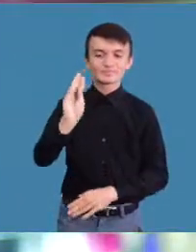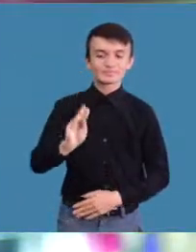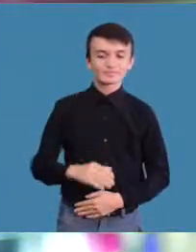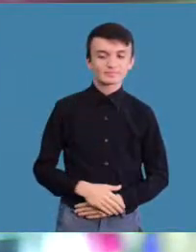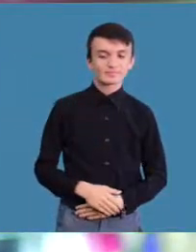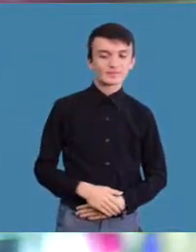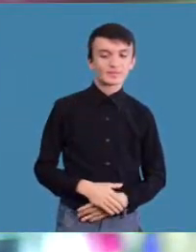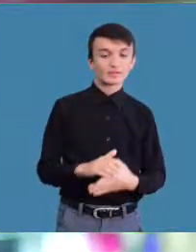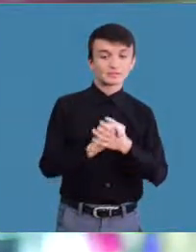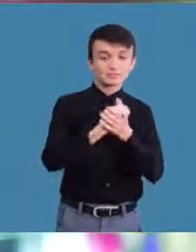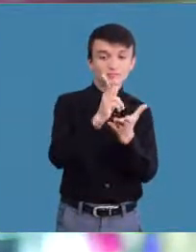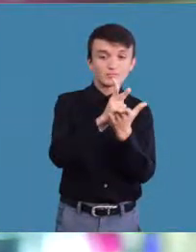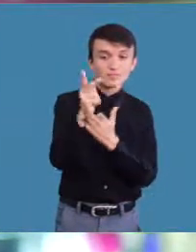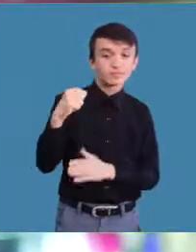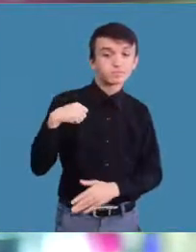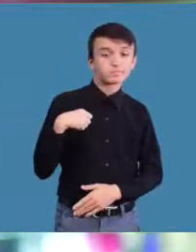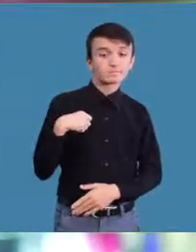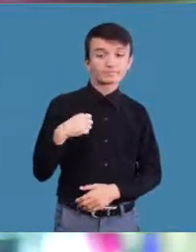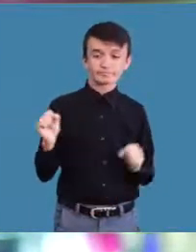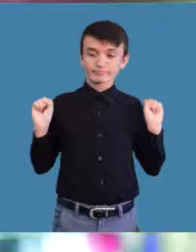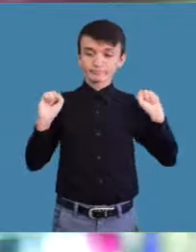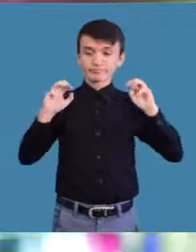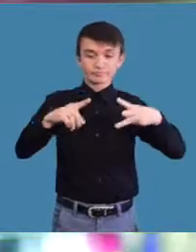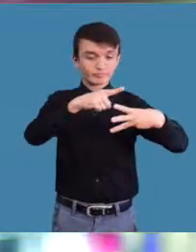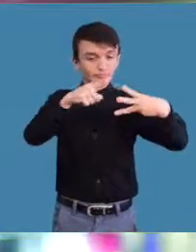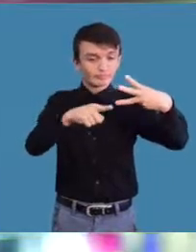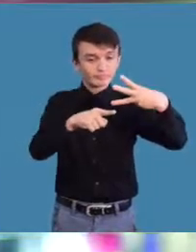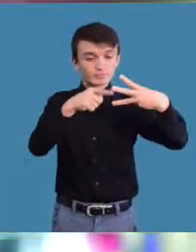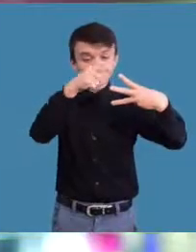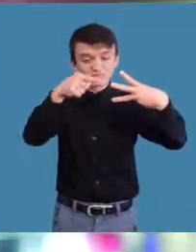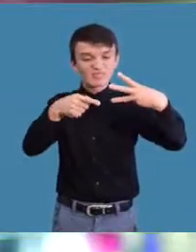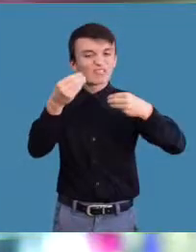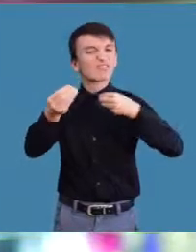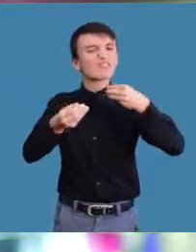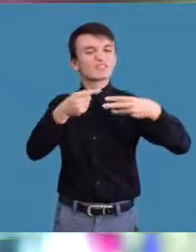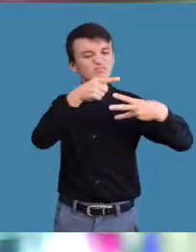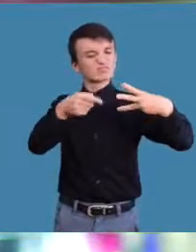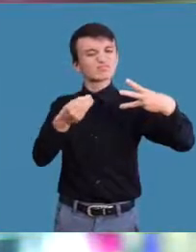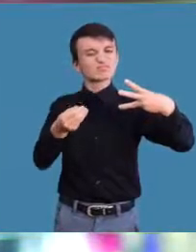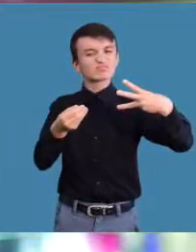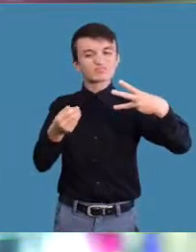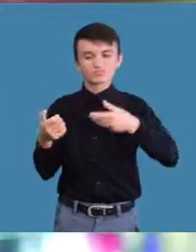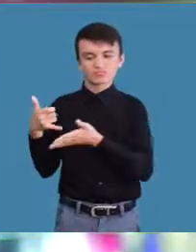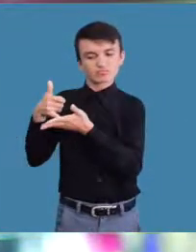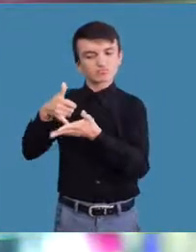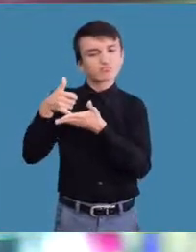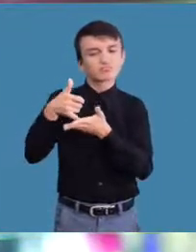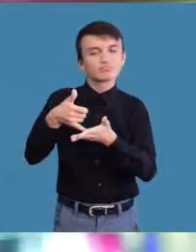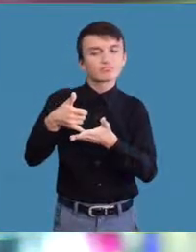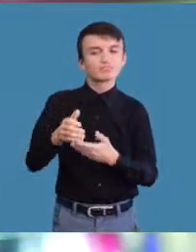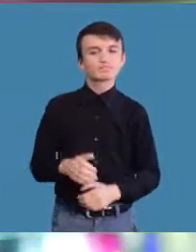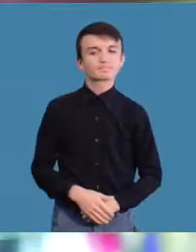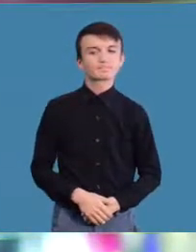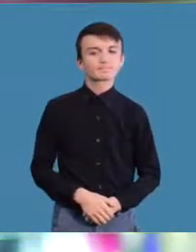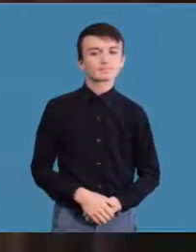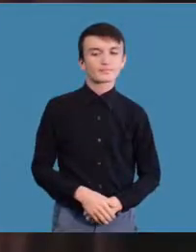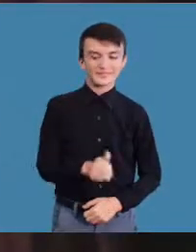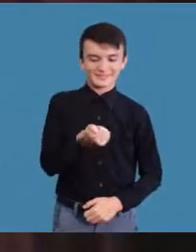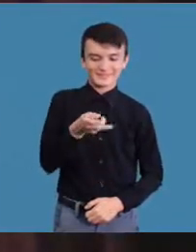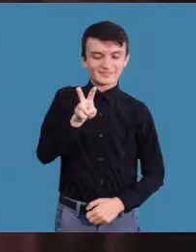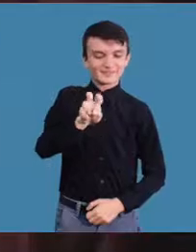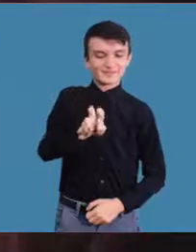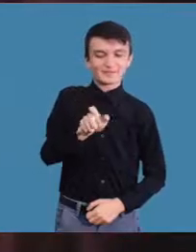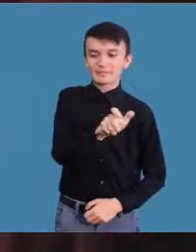Amigo Fiel tiene tres eventos donde en cada uno realizamos una premiación de